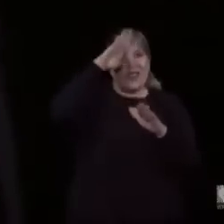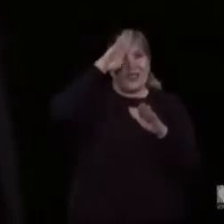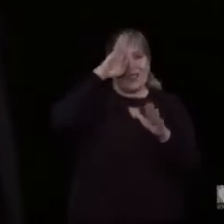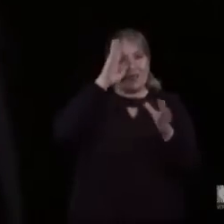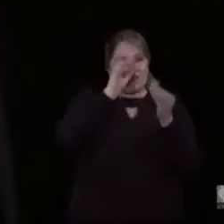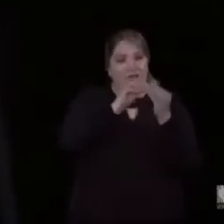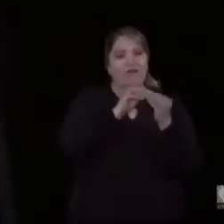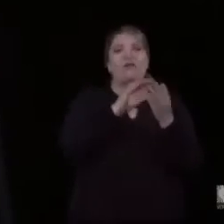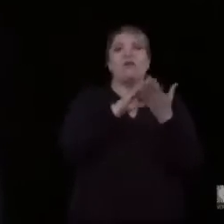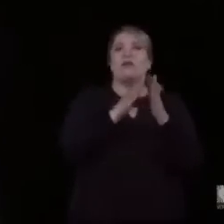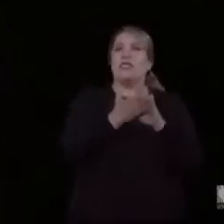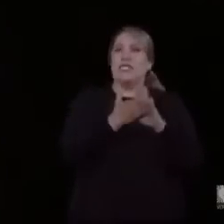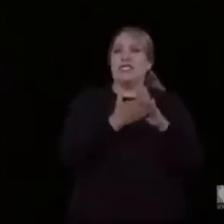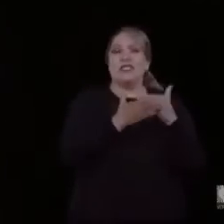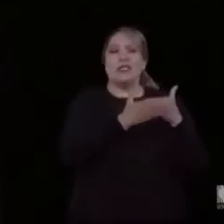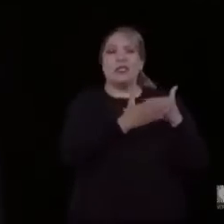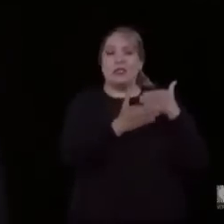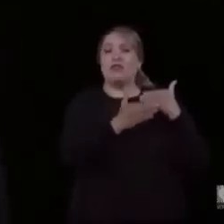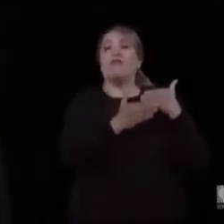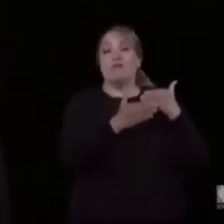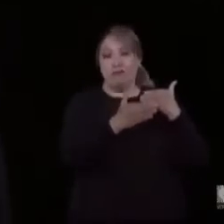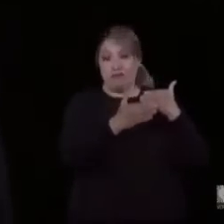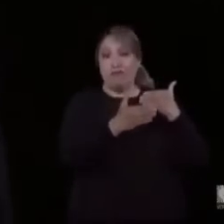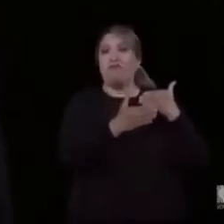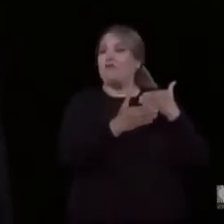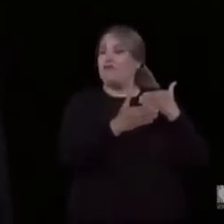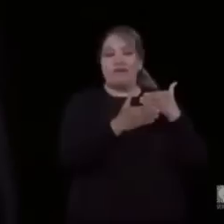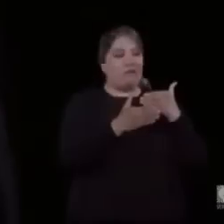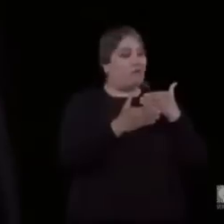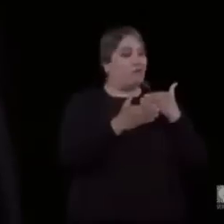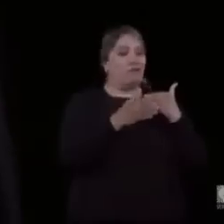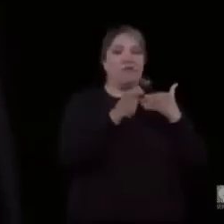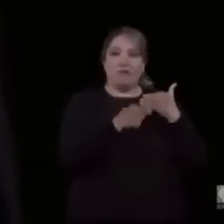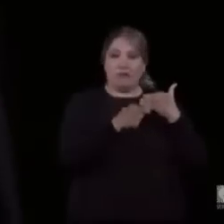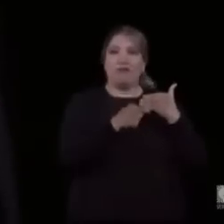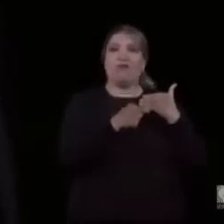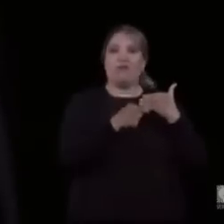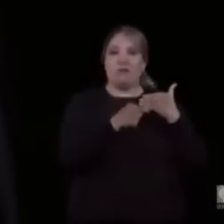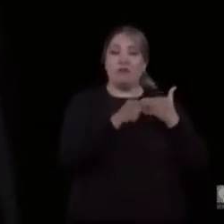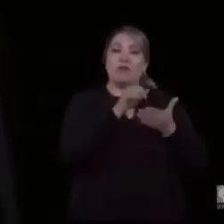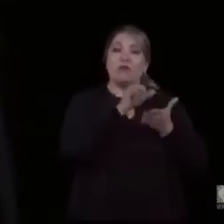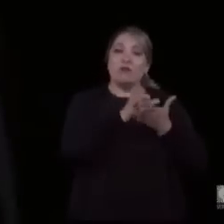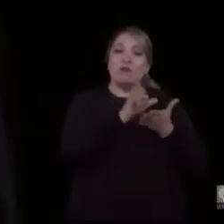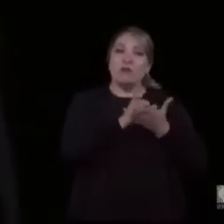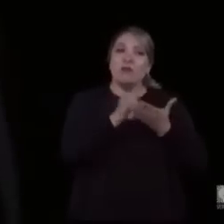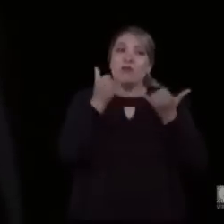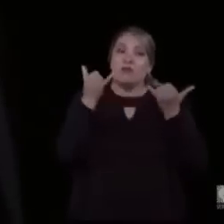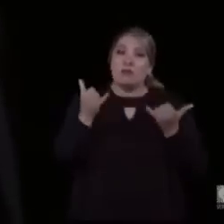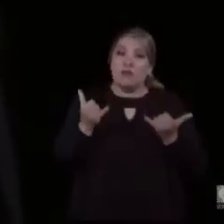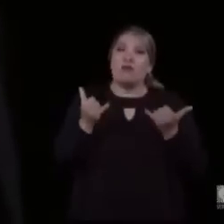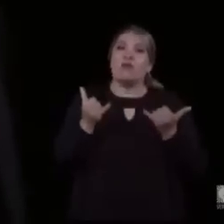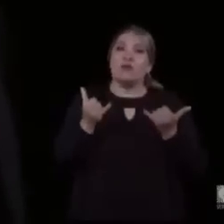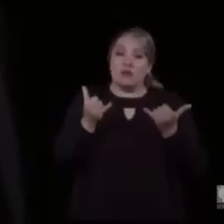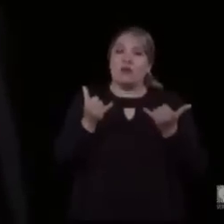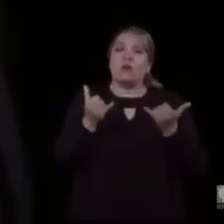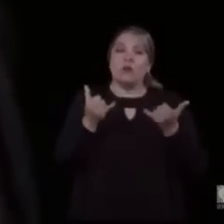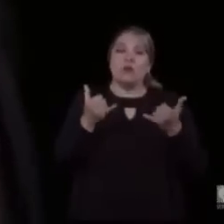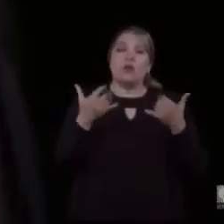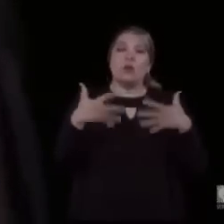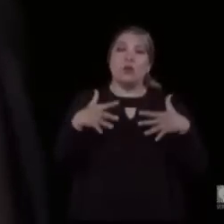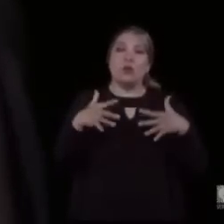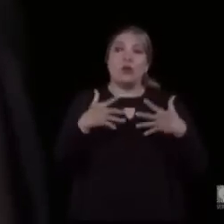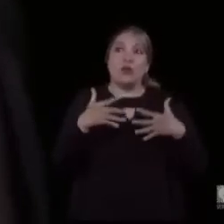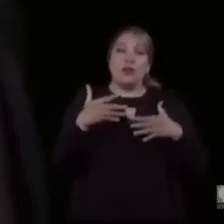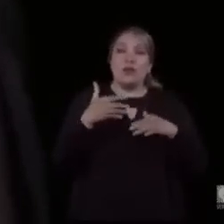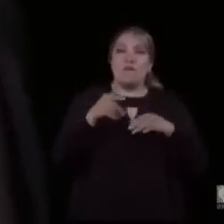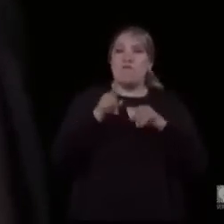dejó, sin embargo, la fractura que sigue en la sociedad. Por eso hemos recibido un mensaje que no tuvieron las